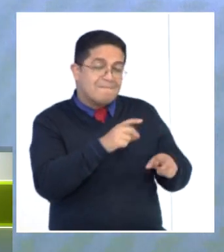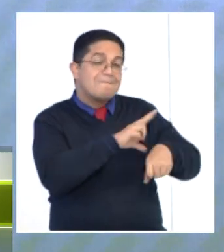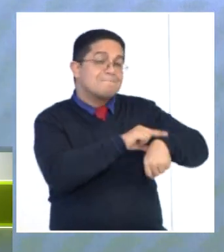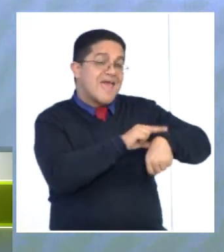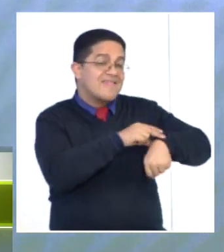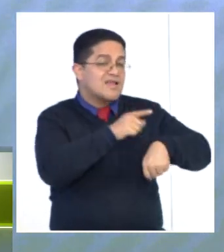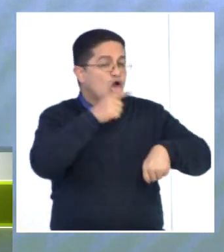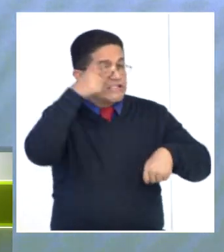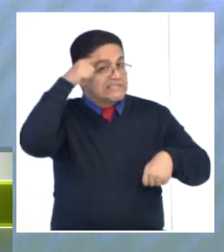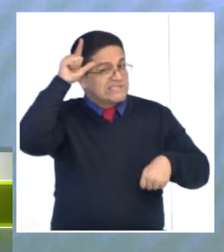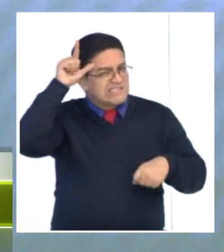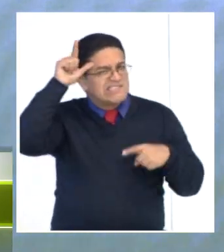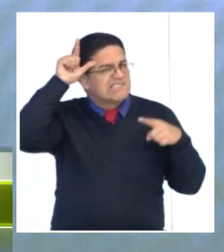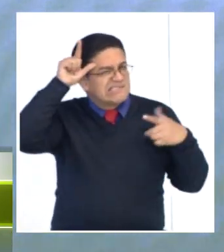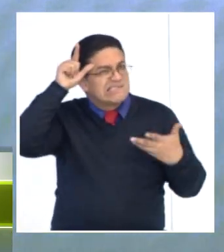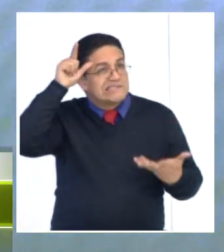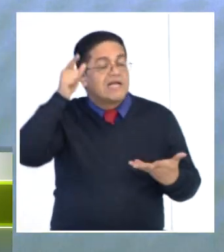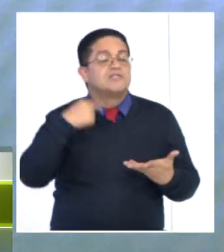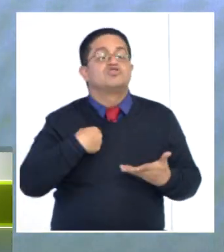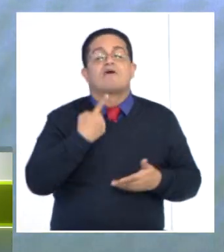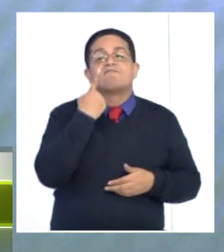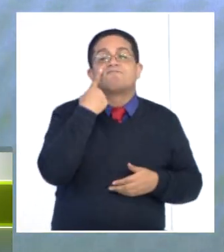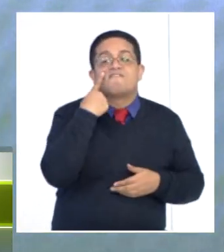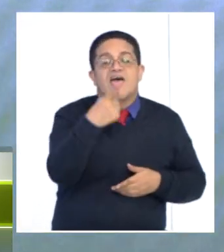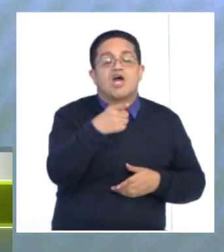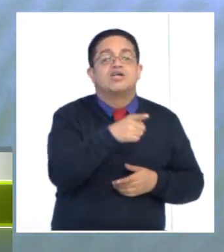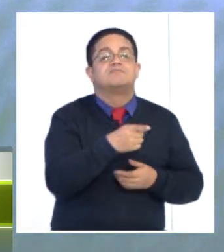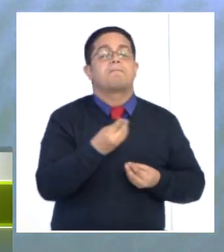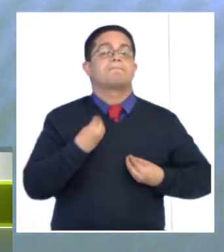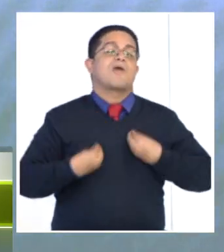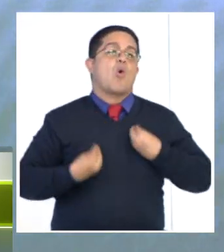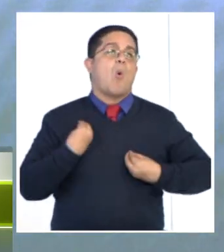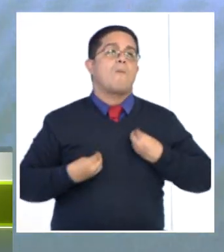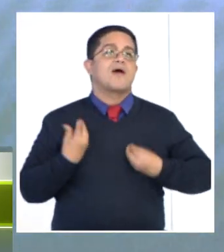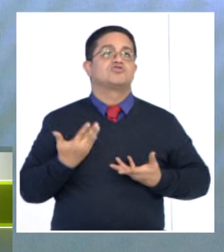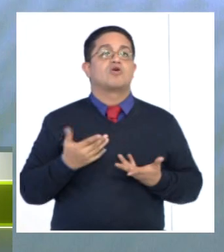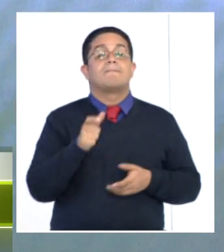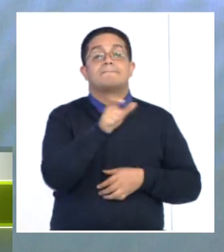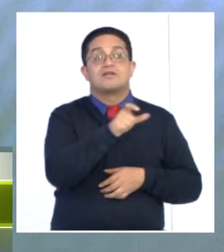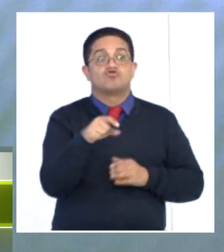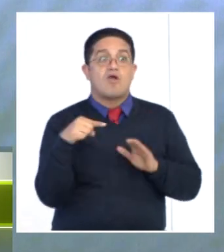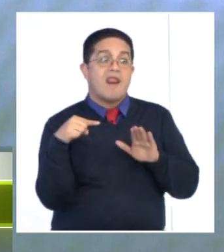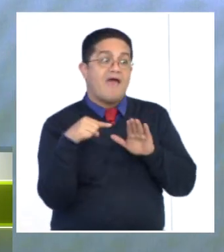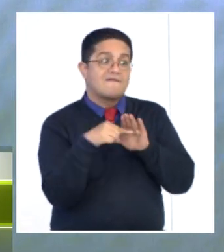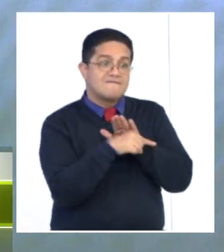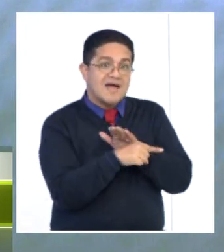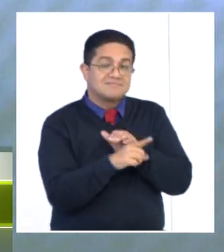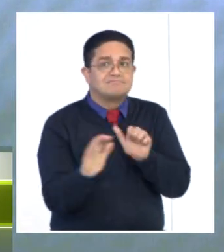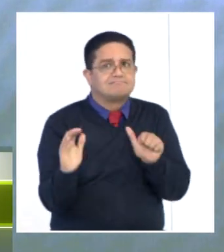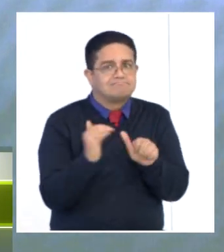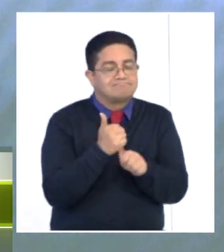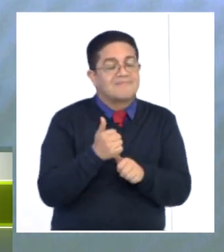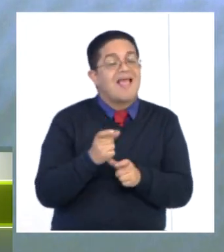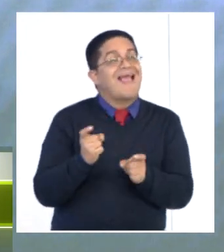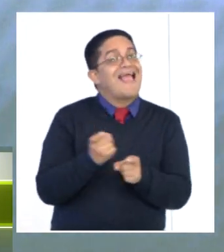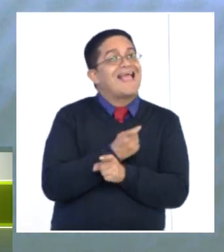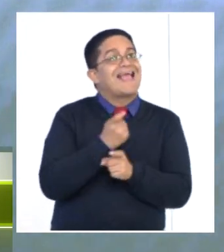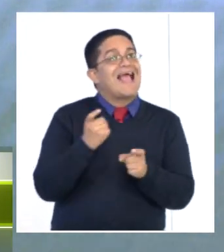hablando de esto? Porque yo veo con muchísima preocupación cómo los pacientes que acuden a la consulta con diagnóstico de cáncer de